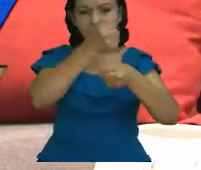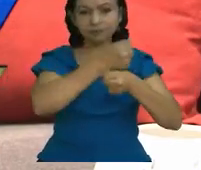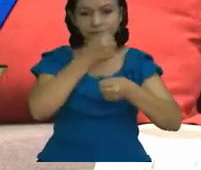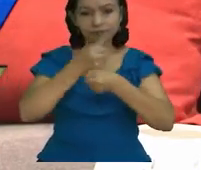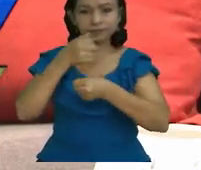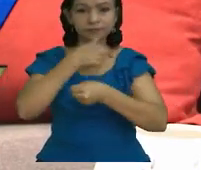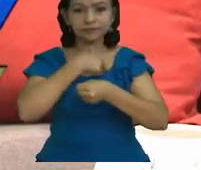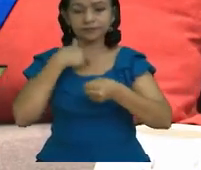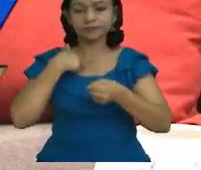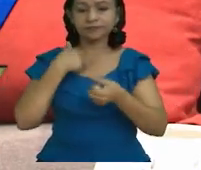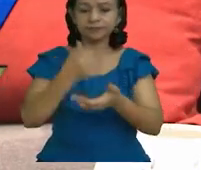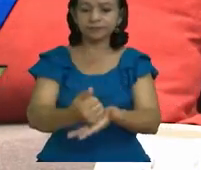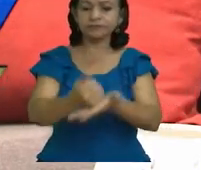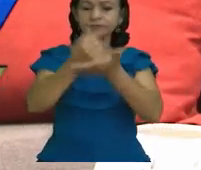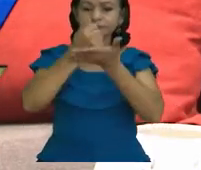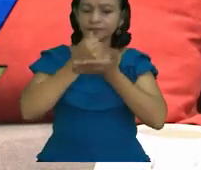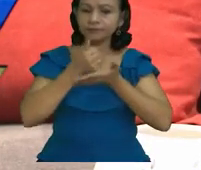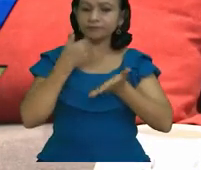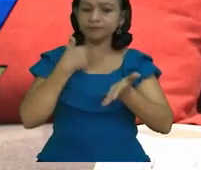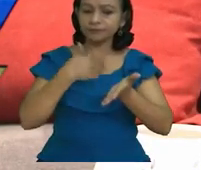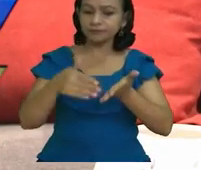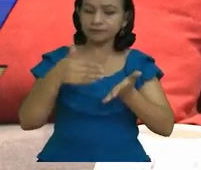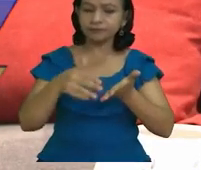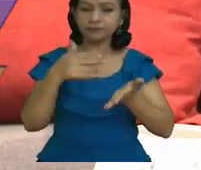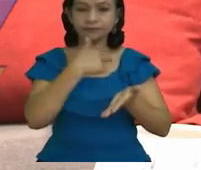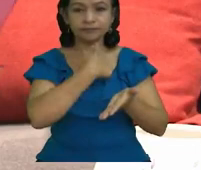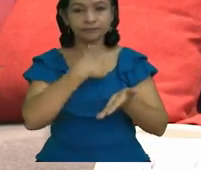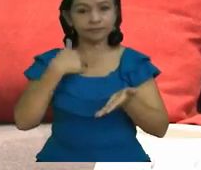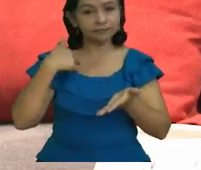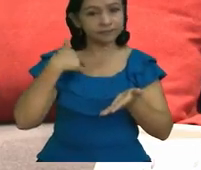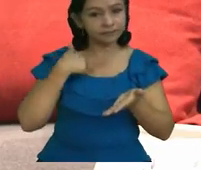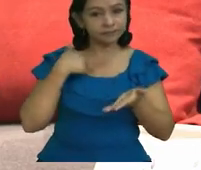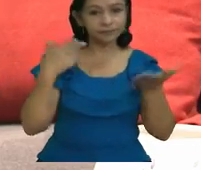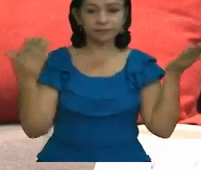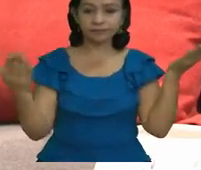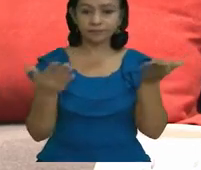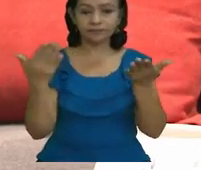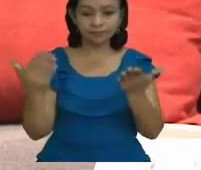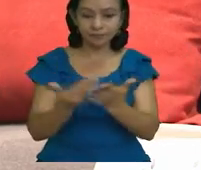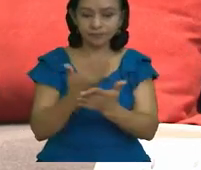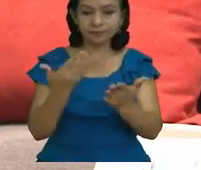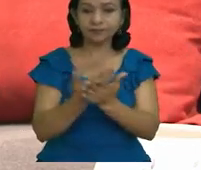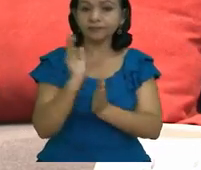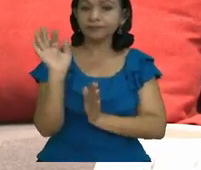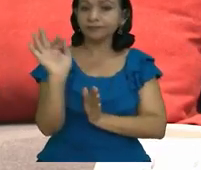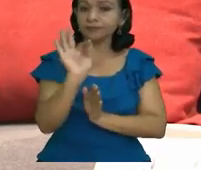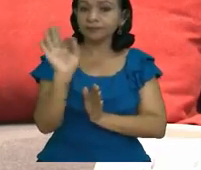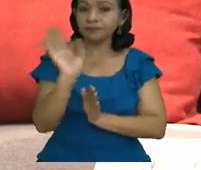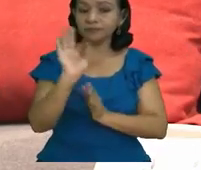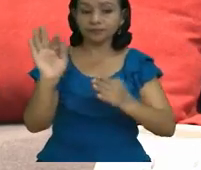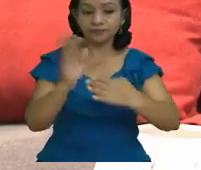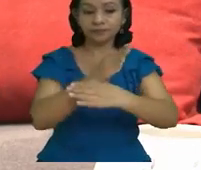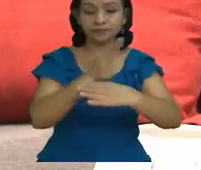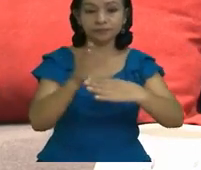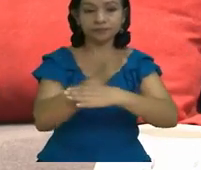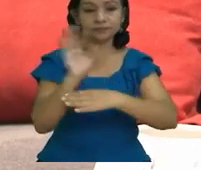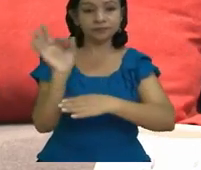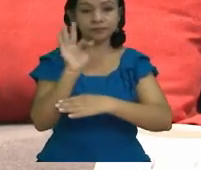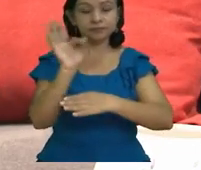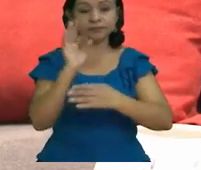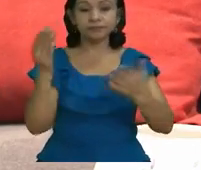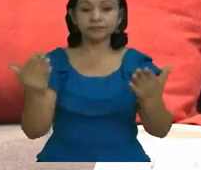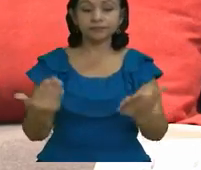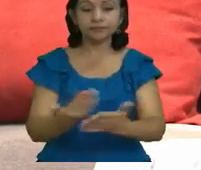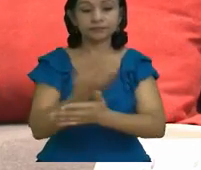también nos han facilitado en el sentido de adoptar las nuevas mecanismos, las diferentes formas, nuevas formas de